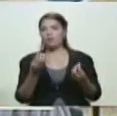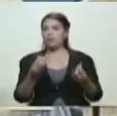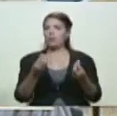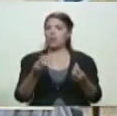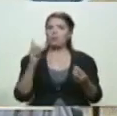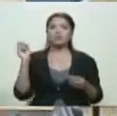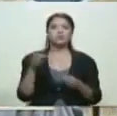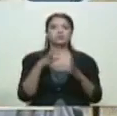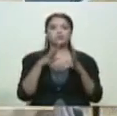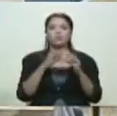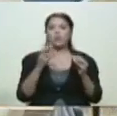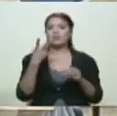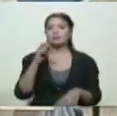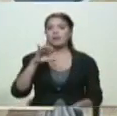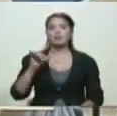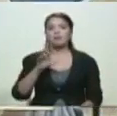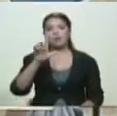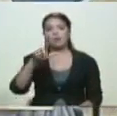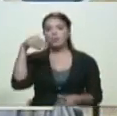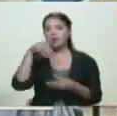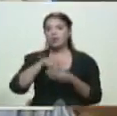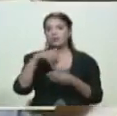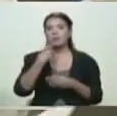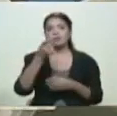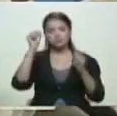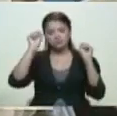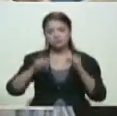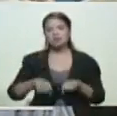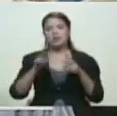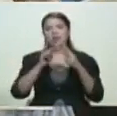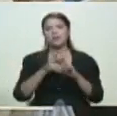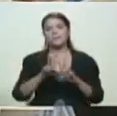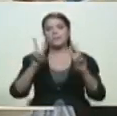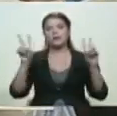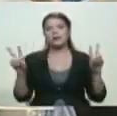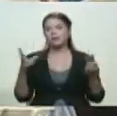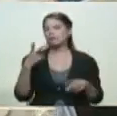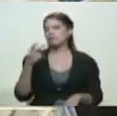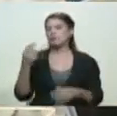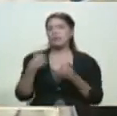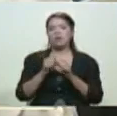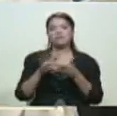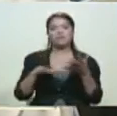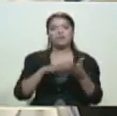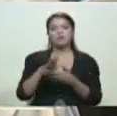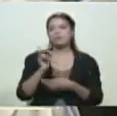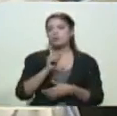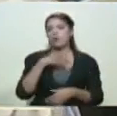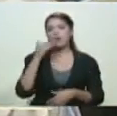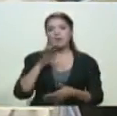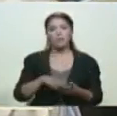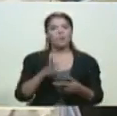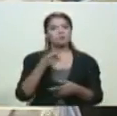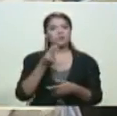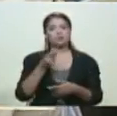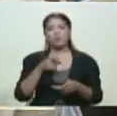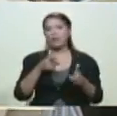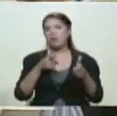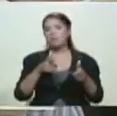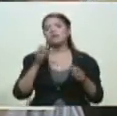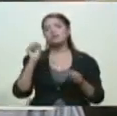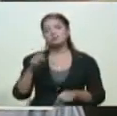salimos todos el 30 de julio a decirle sí a la paz, no a la violencia, no a la muerte, no a las balas, sí